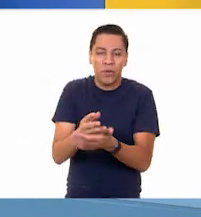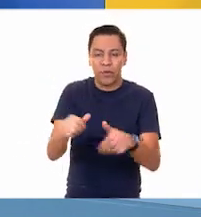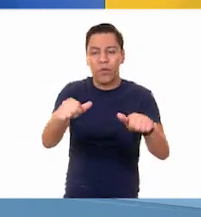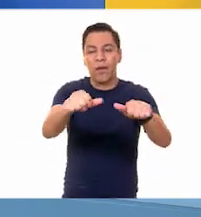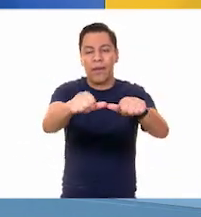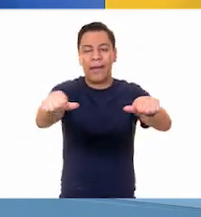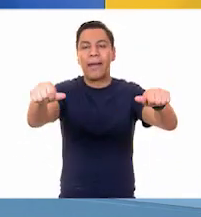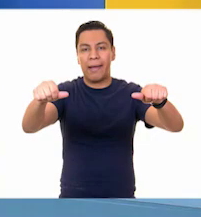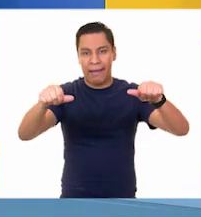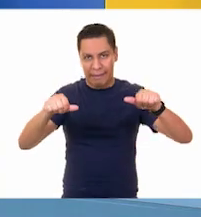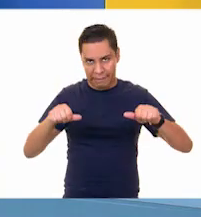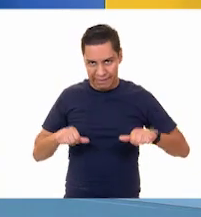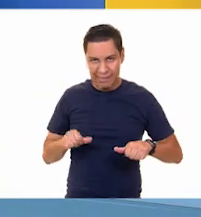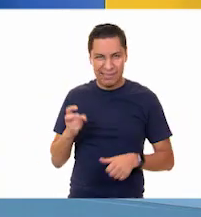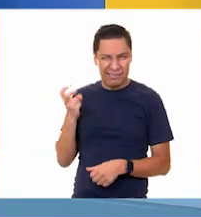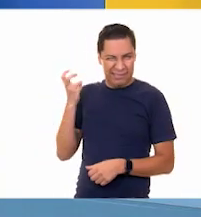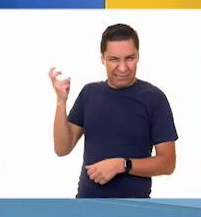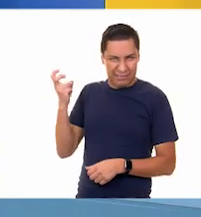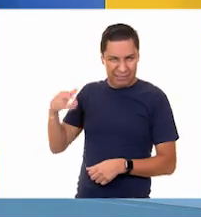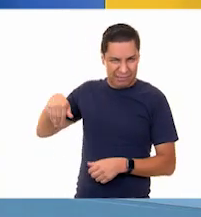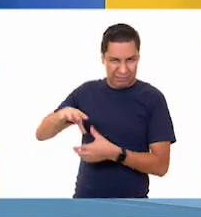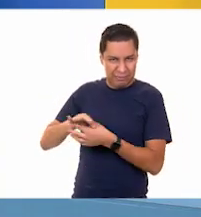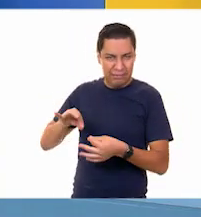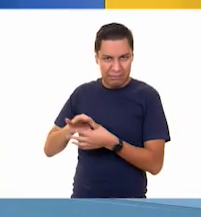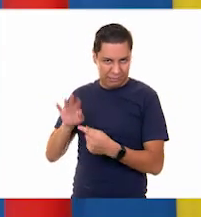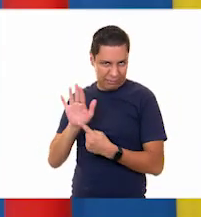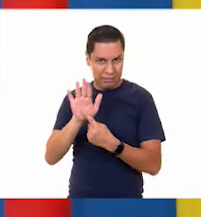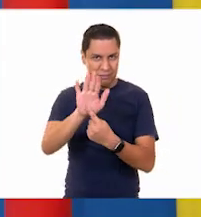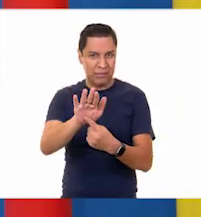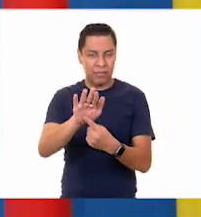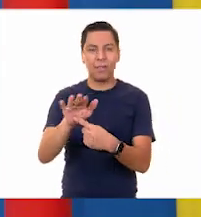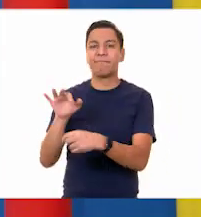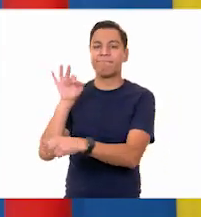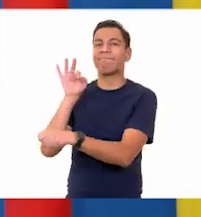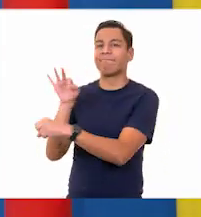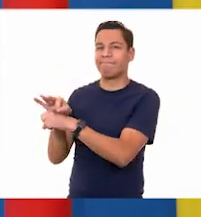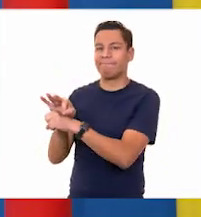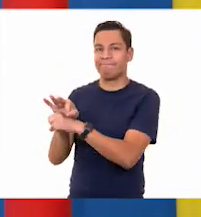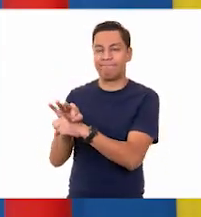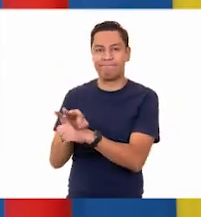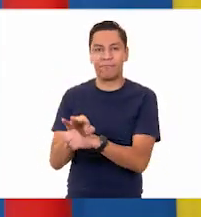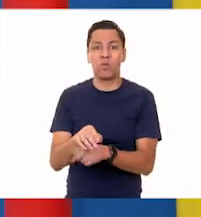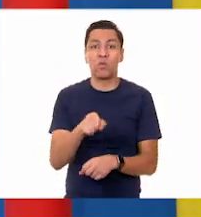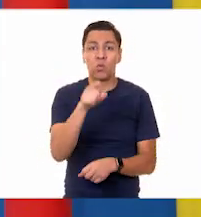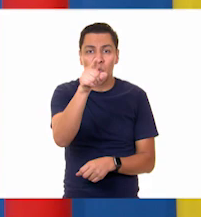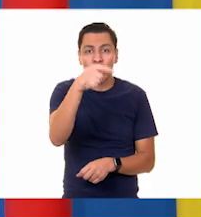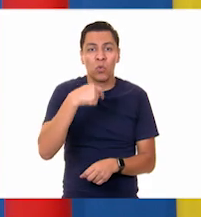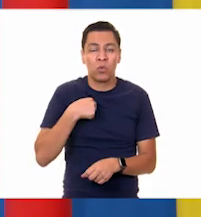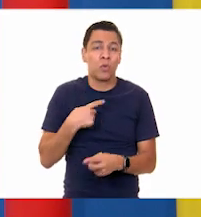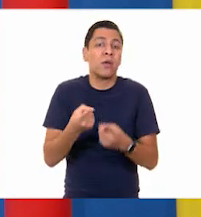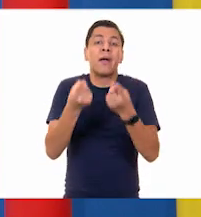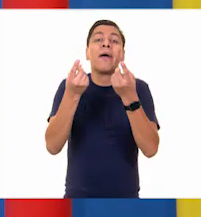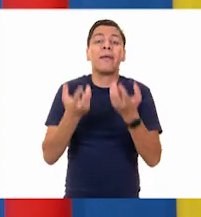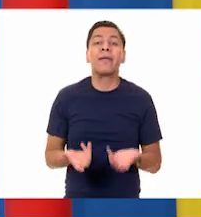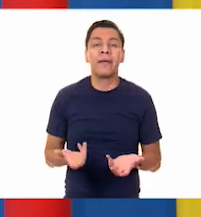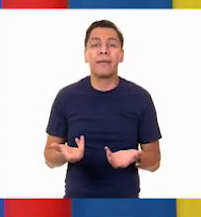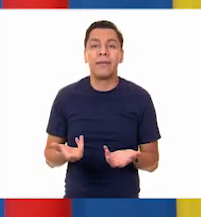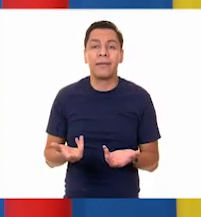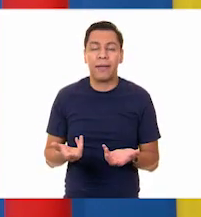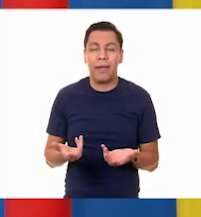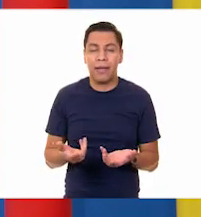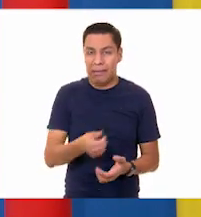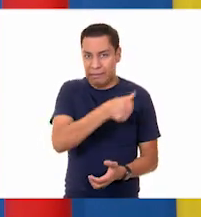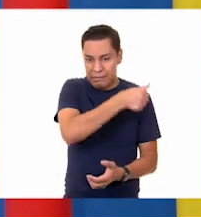de orientar nuestras acciones hacia un desarrollo sostenible. Las acciones por un desarrollo sostenible están destinadas